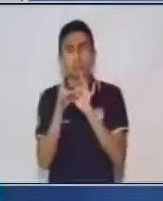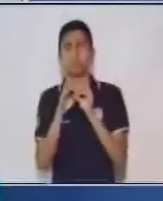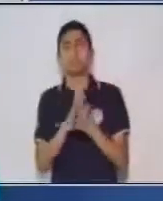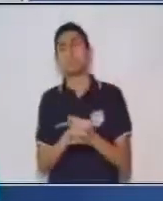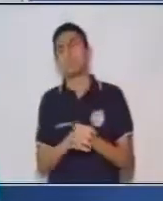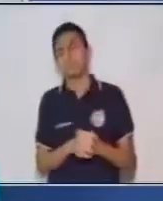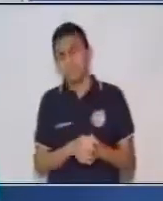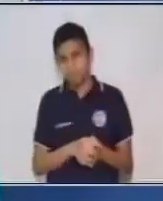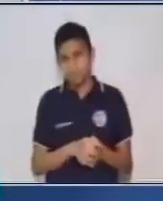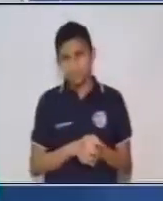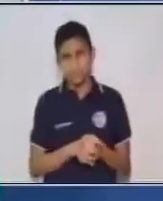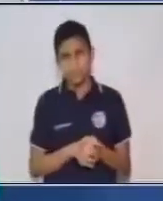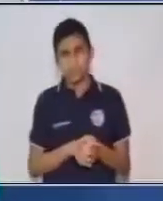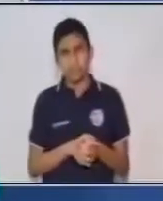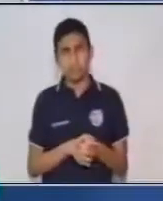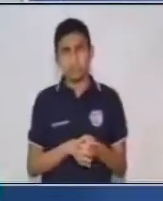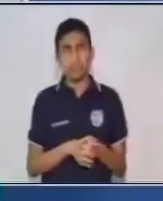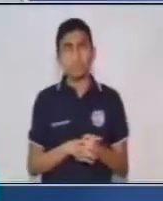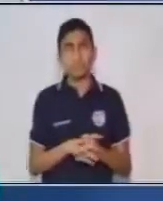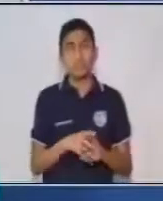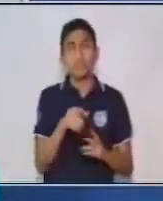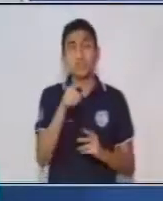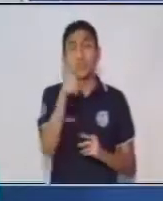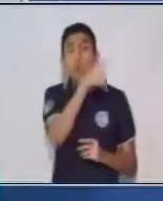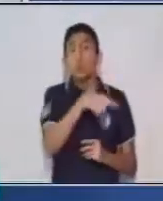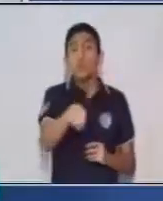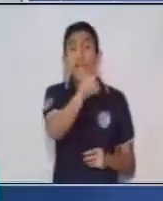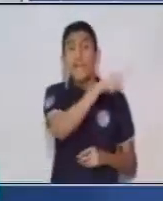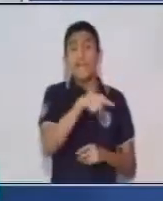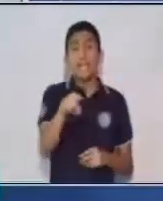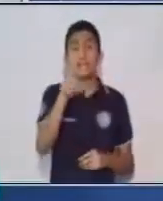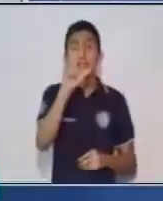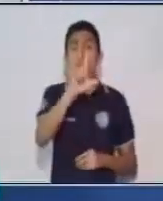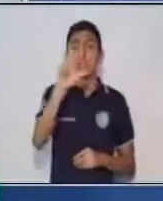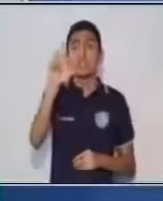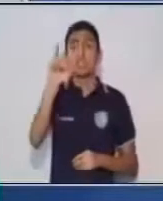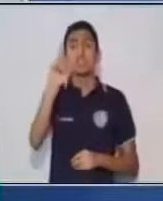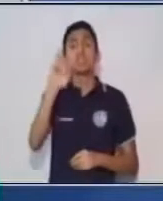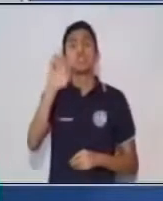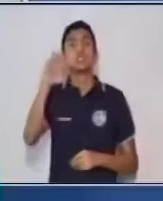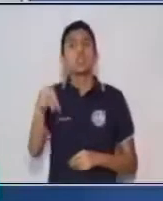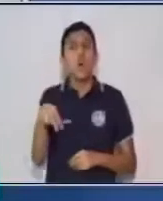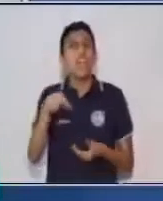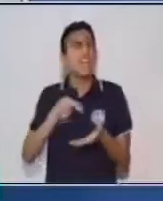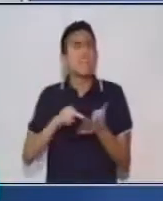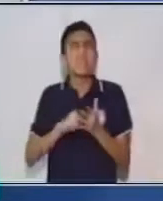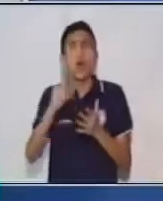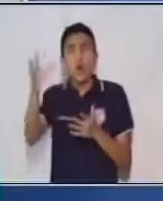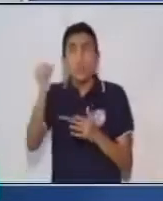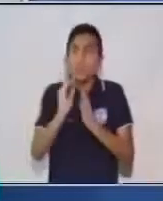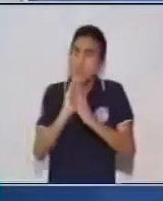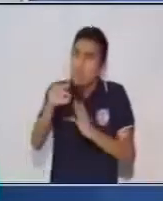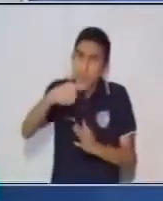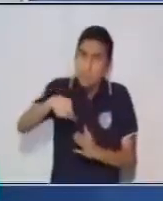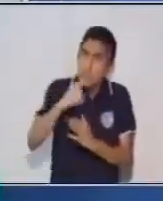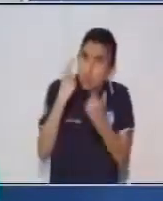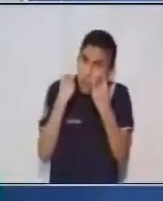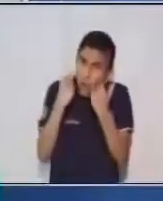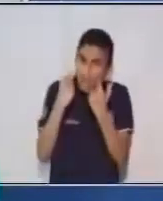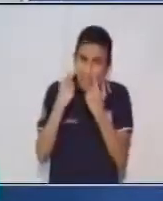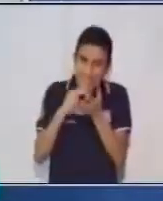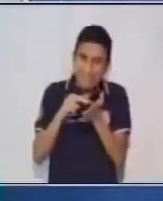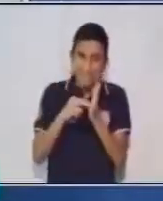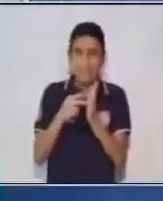Ustedes lloren. Es un mandato. Entonces ya conjugamos en nuestros tres